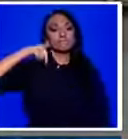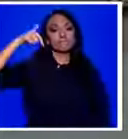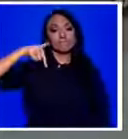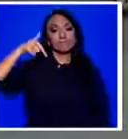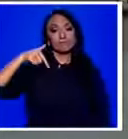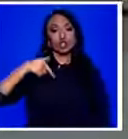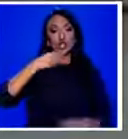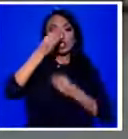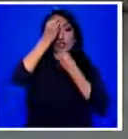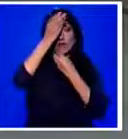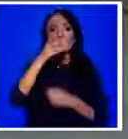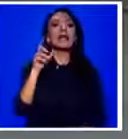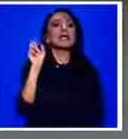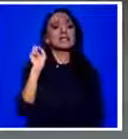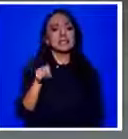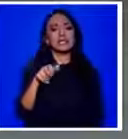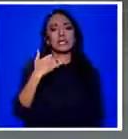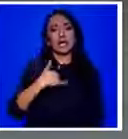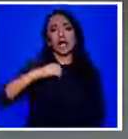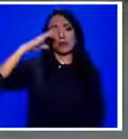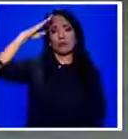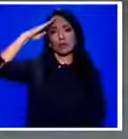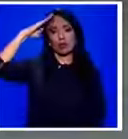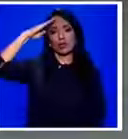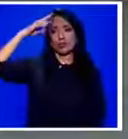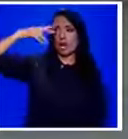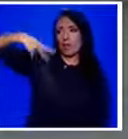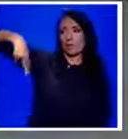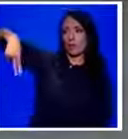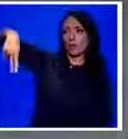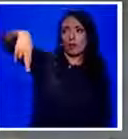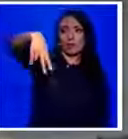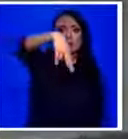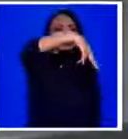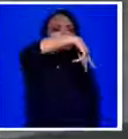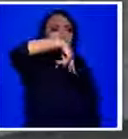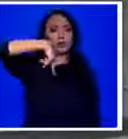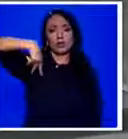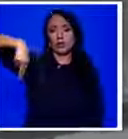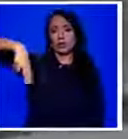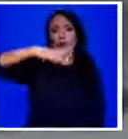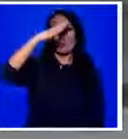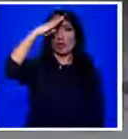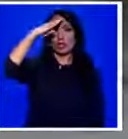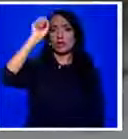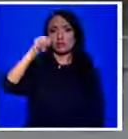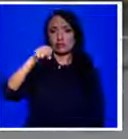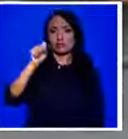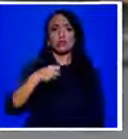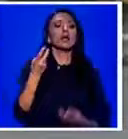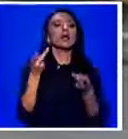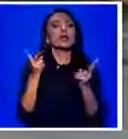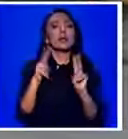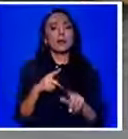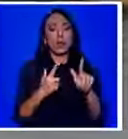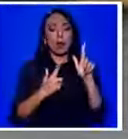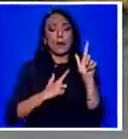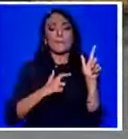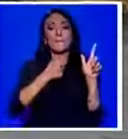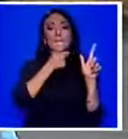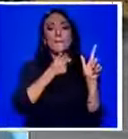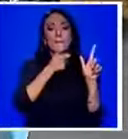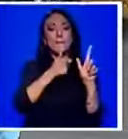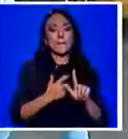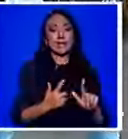Les comentábamos, hay presencia de policías. Están rondando por la terminal terrestre. Y también un buen contingente de